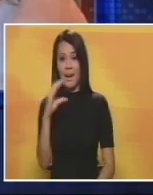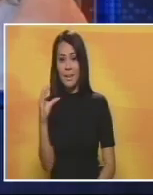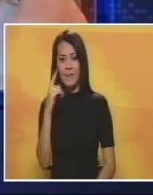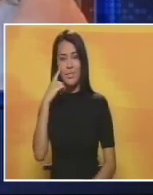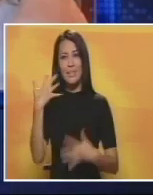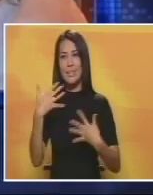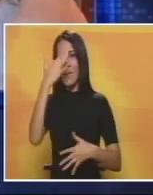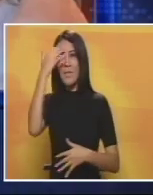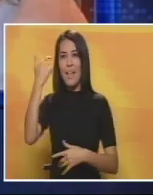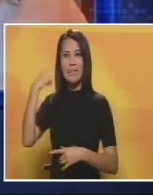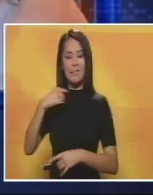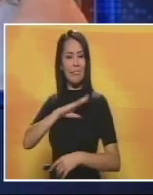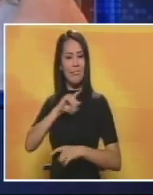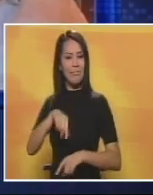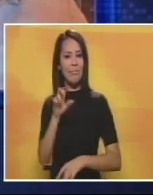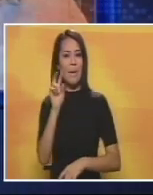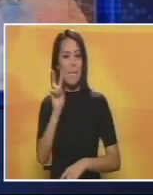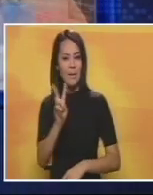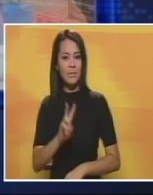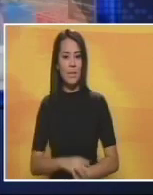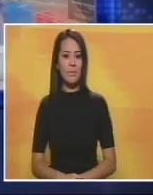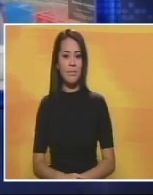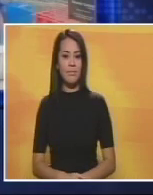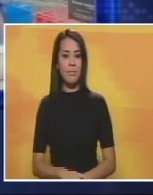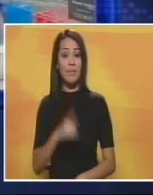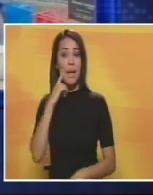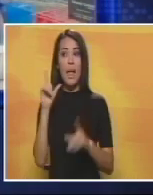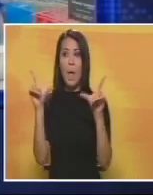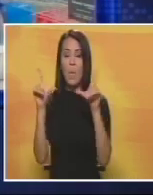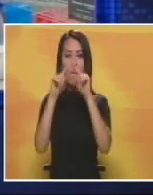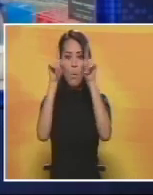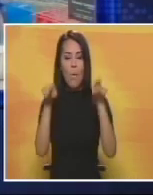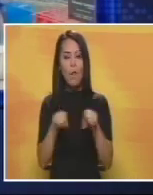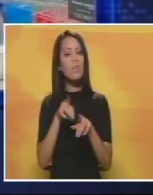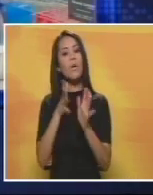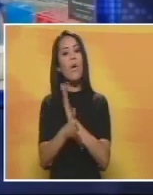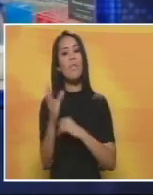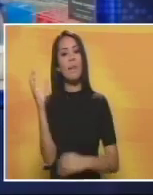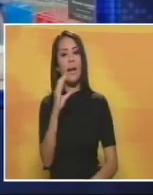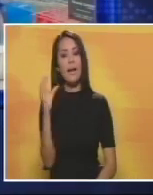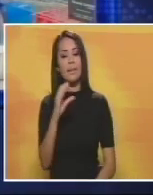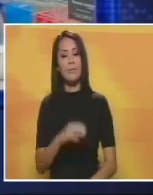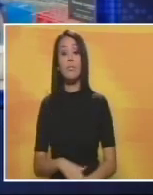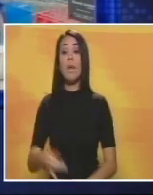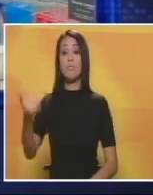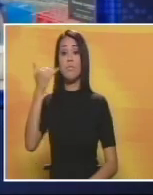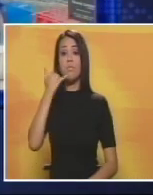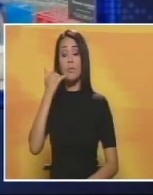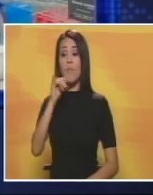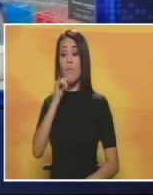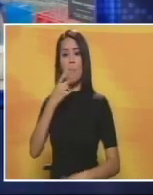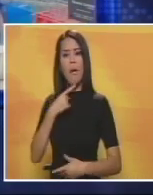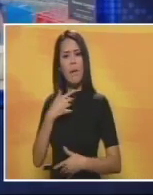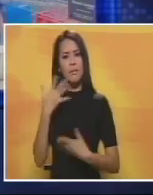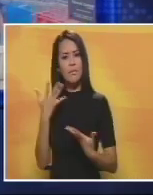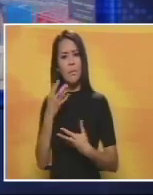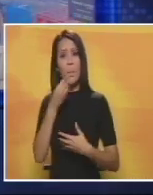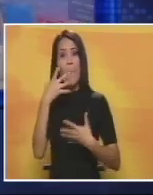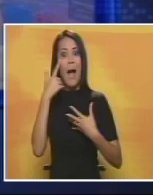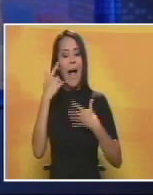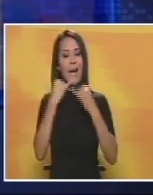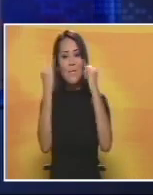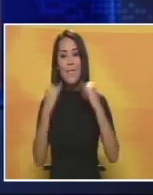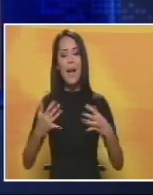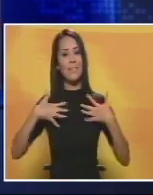raíces. En la sala de su casa exhibe un cuadro de Caracas. Vía telefónica contó que recibió la noticia de la premiación con mucha